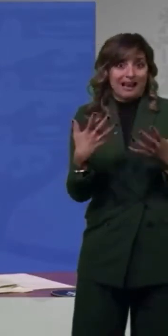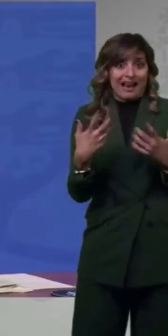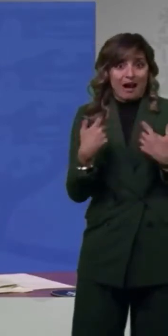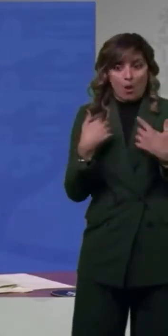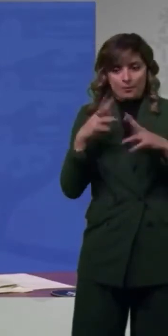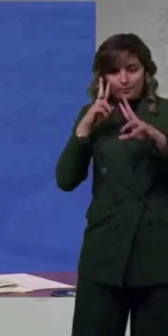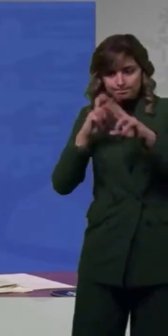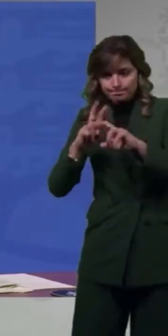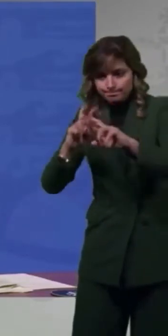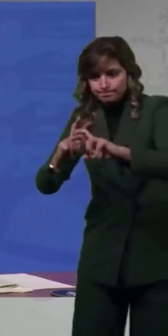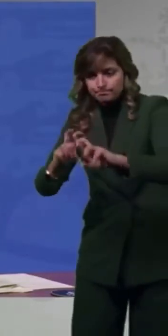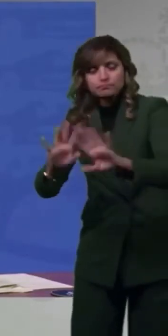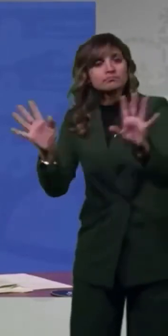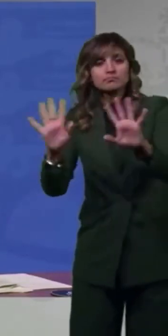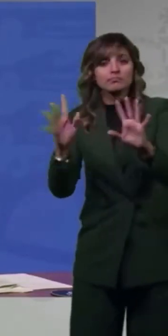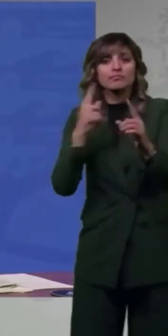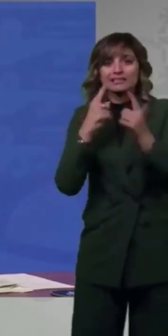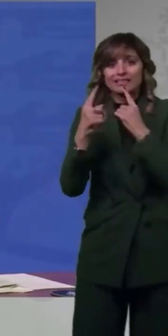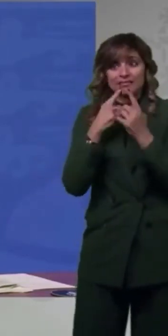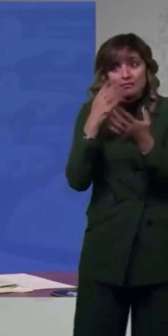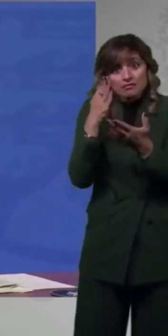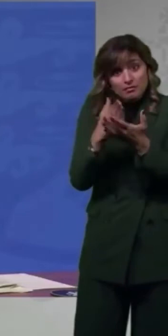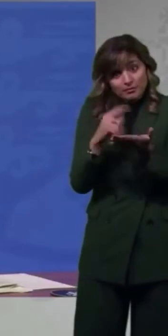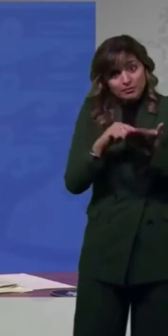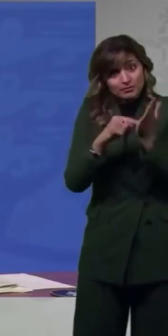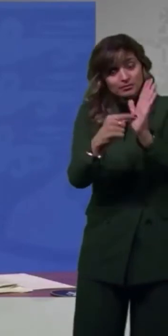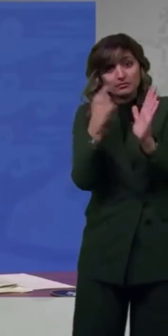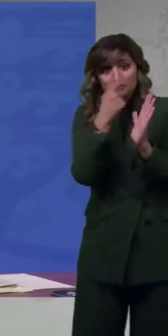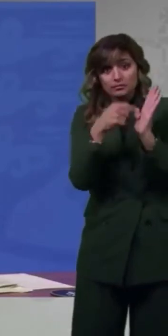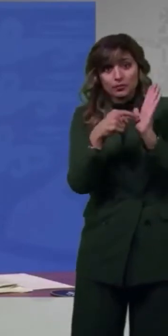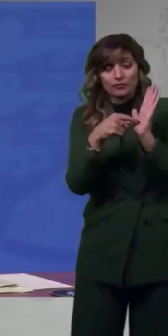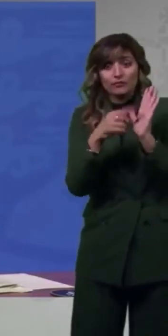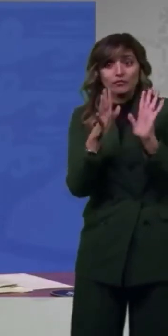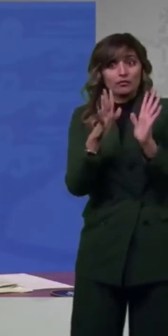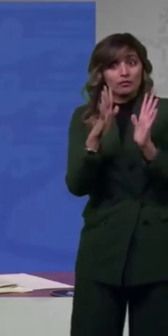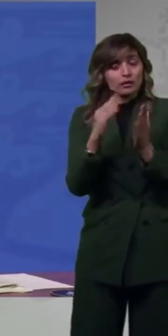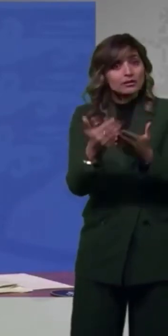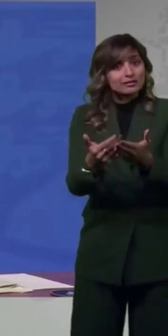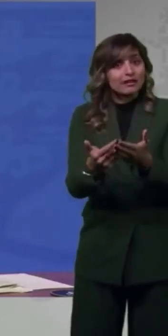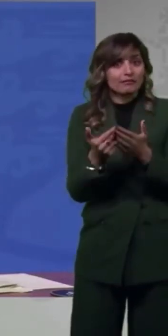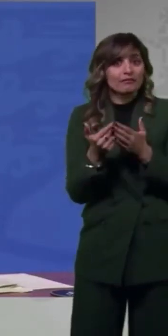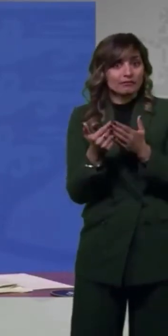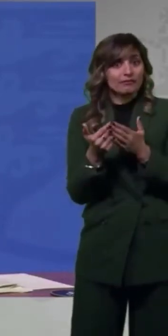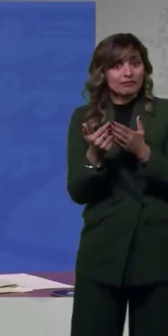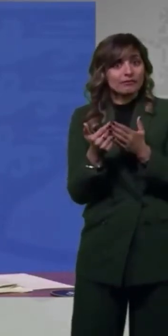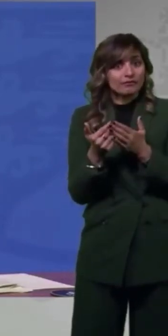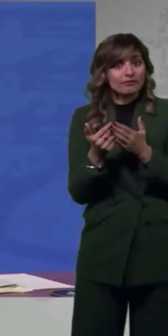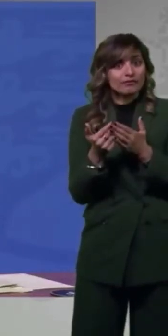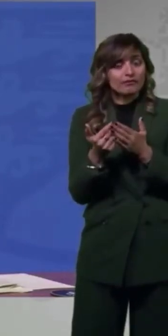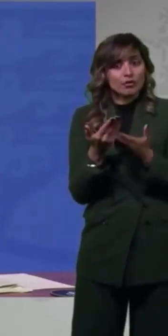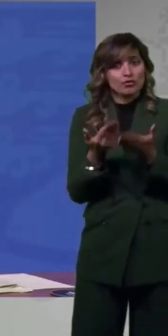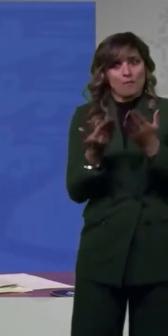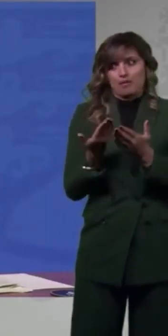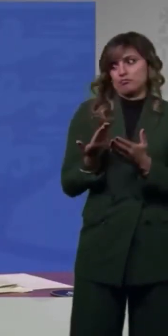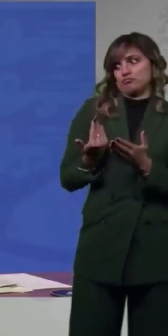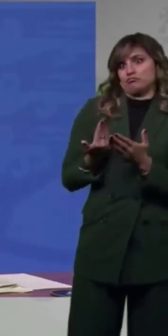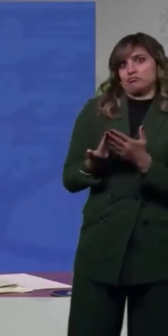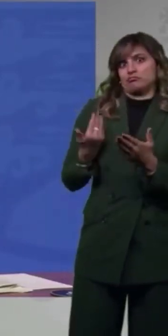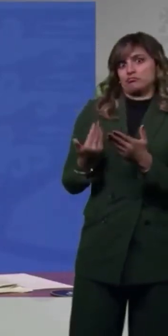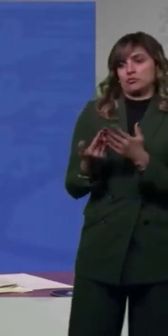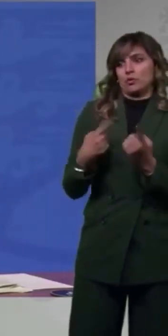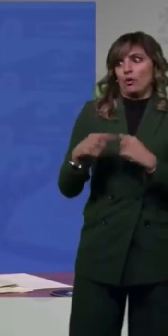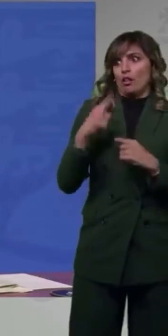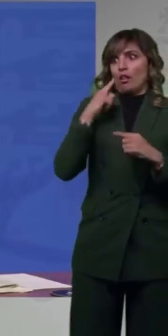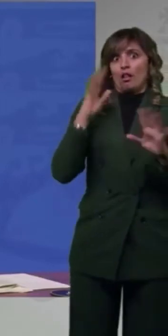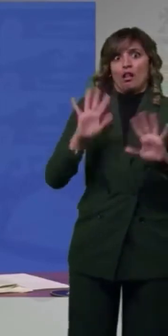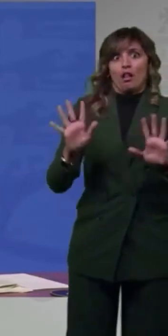la vacuna de astrazéneca y del 94% para las personas que recibieron la inyección de facer originalmente el comité conjunto